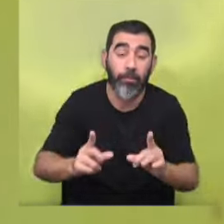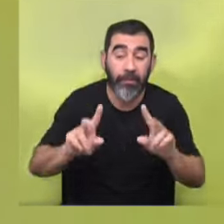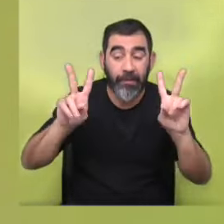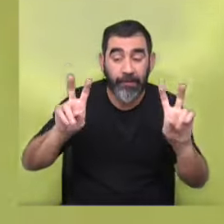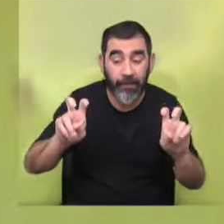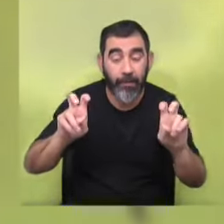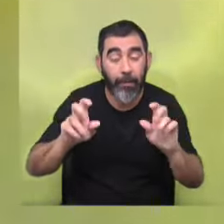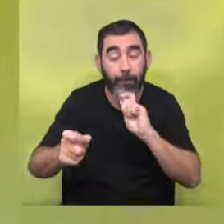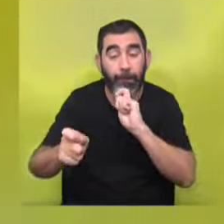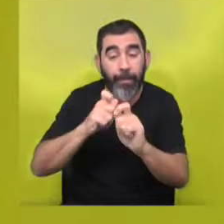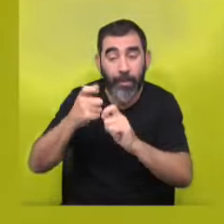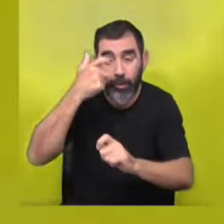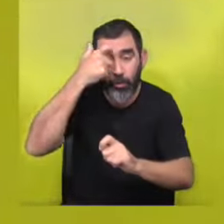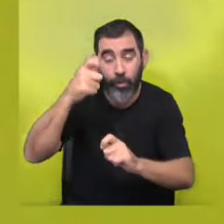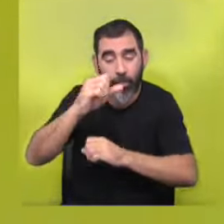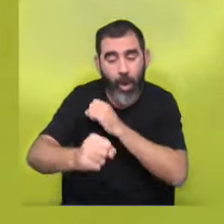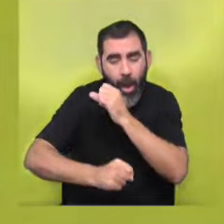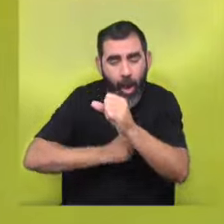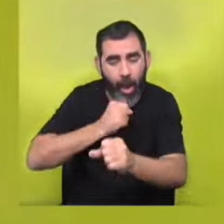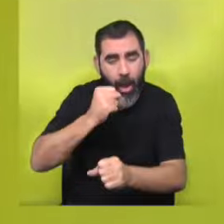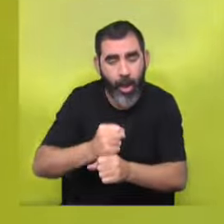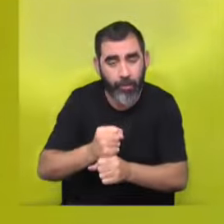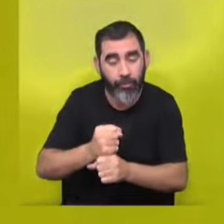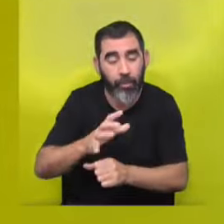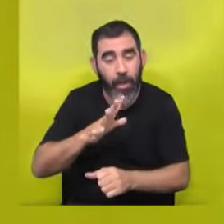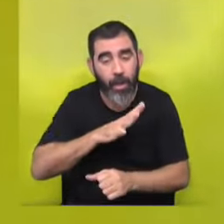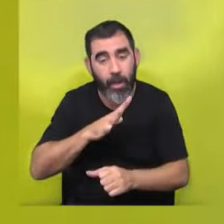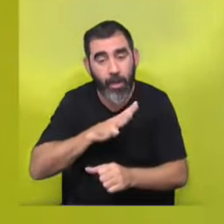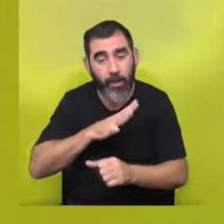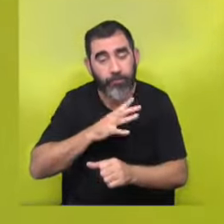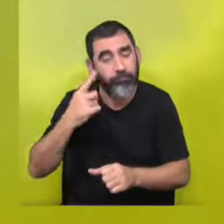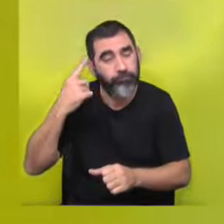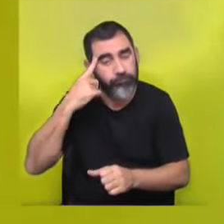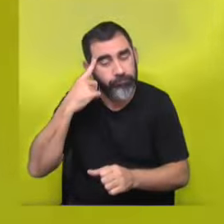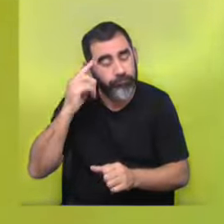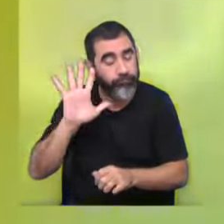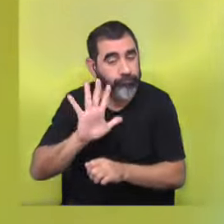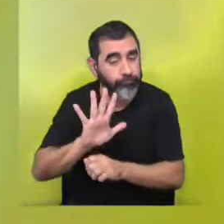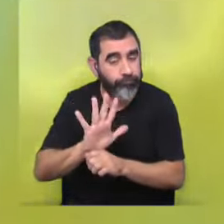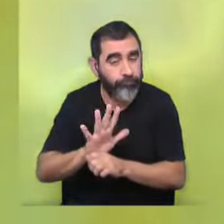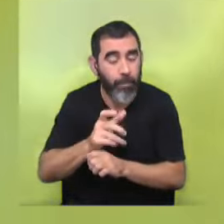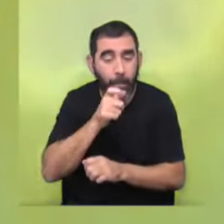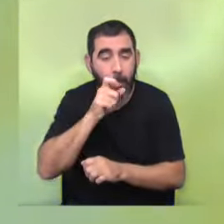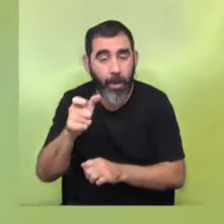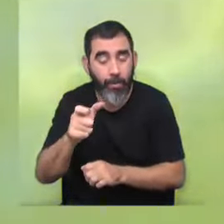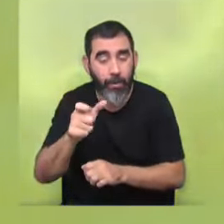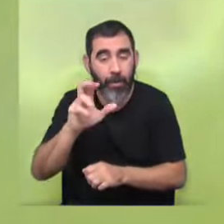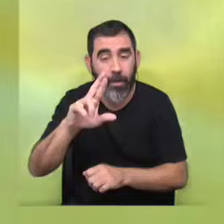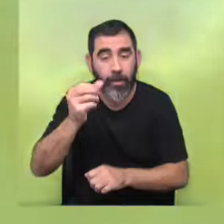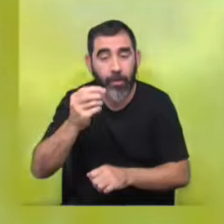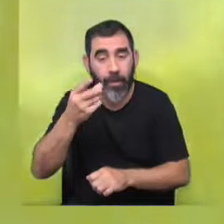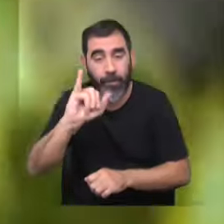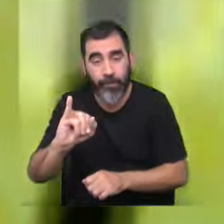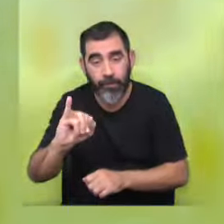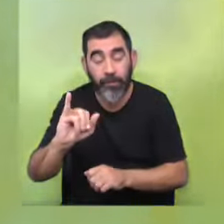que es el periodismo científico durante tantos años, encontrar una conciencia. Lo veíamos en el arranque del programa, en las palabras de Rafael Radi, si